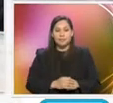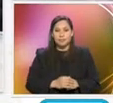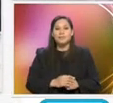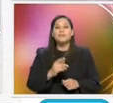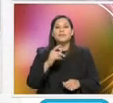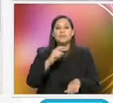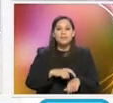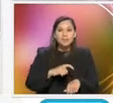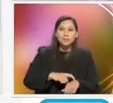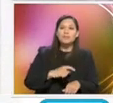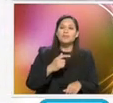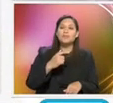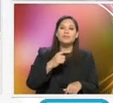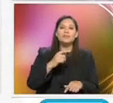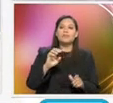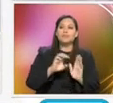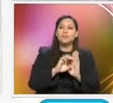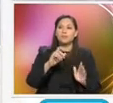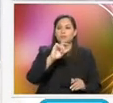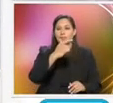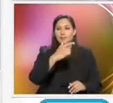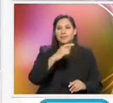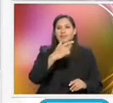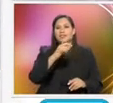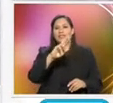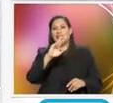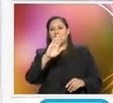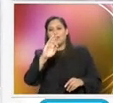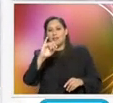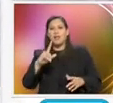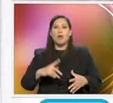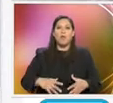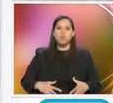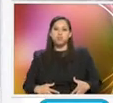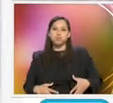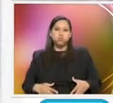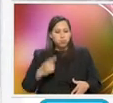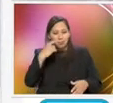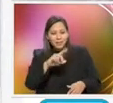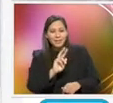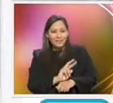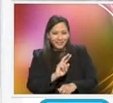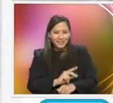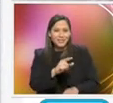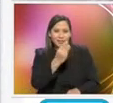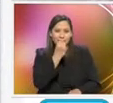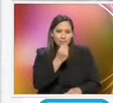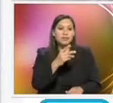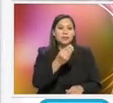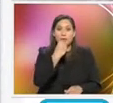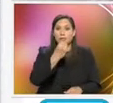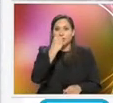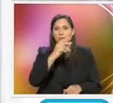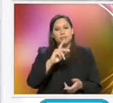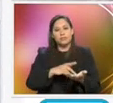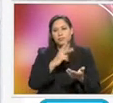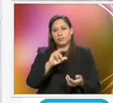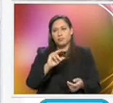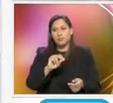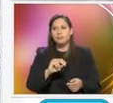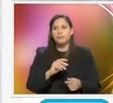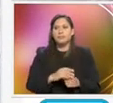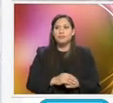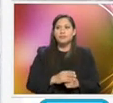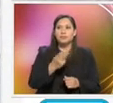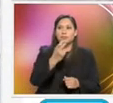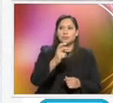evitará gatos estilo Garfield super panzones para que puedas controlar justamente mejor su alimentación. Pero además, esta